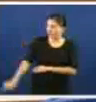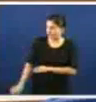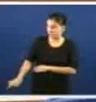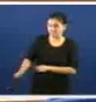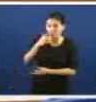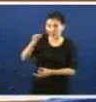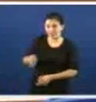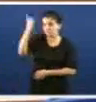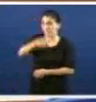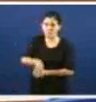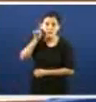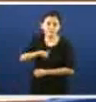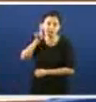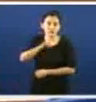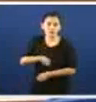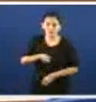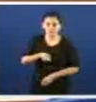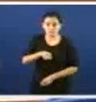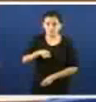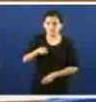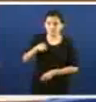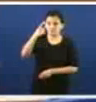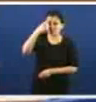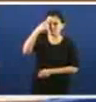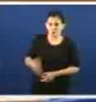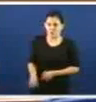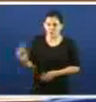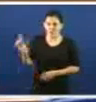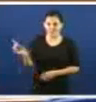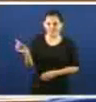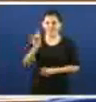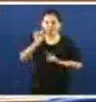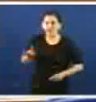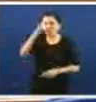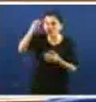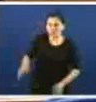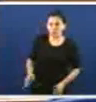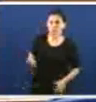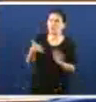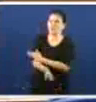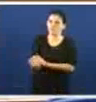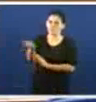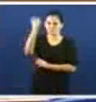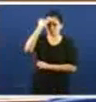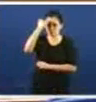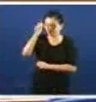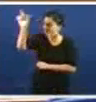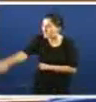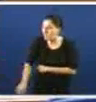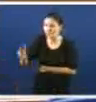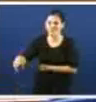vostede. Non cree para nada no que dixo, porque se o crese sería un paspán, e non o é.